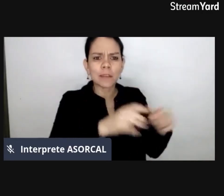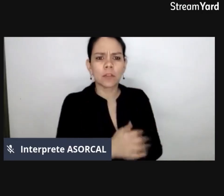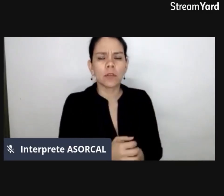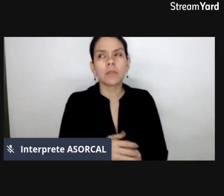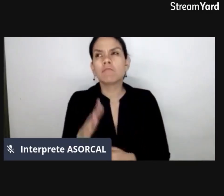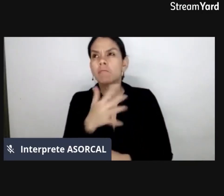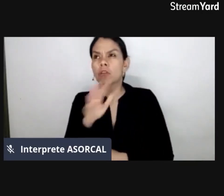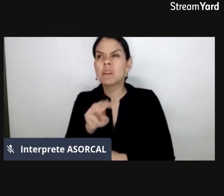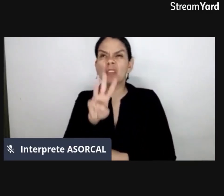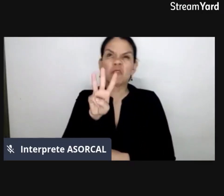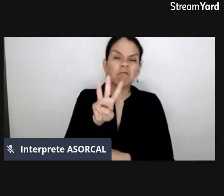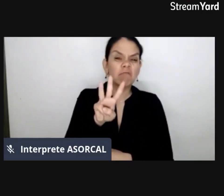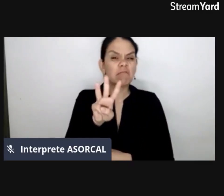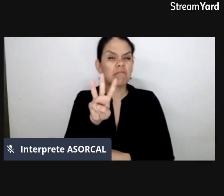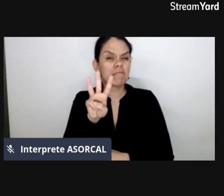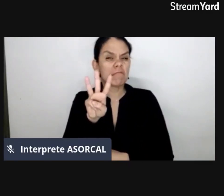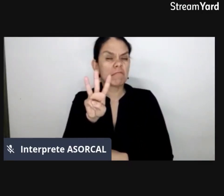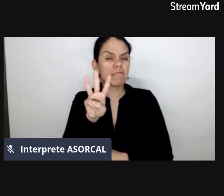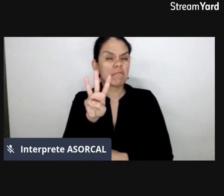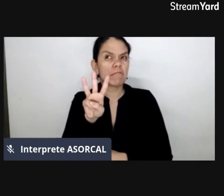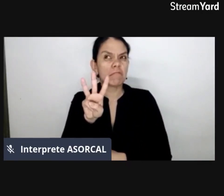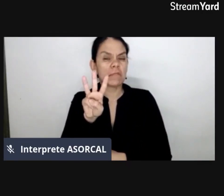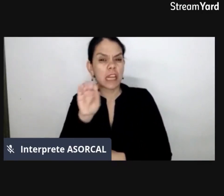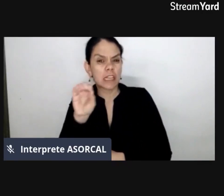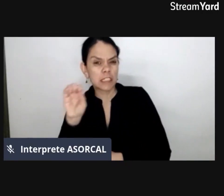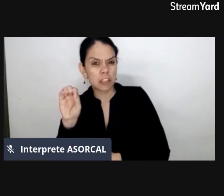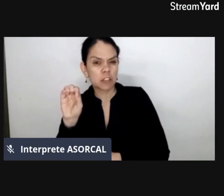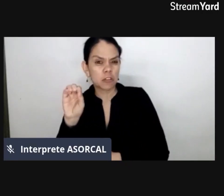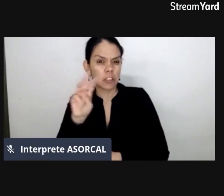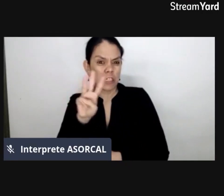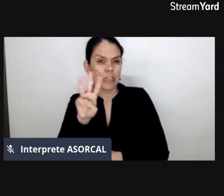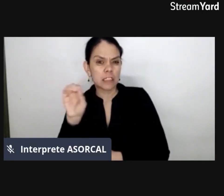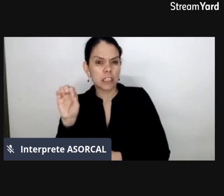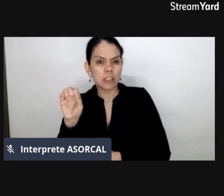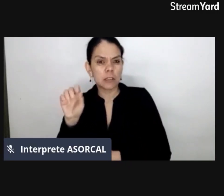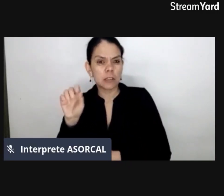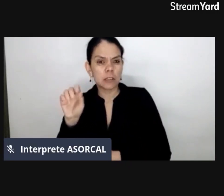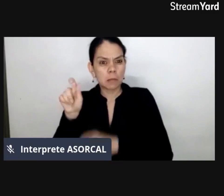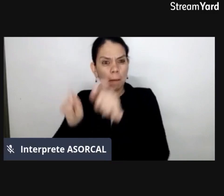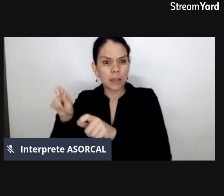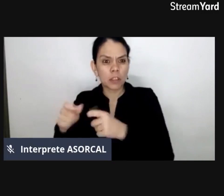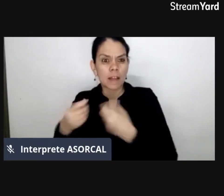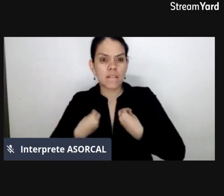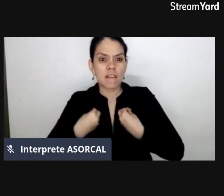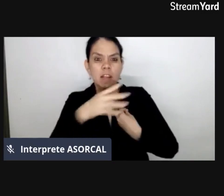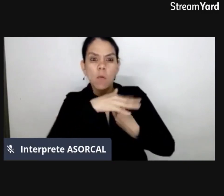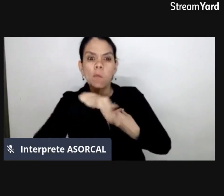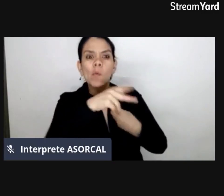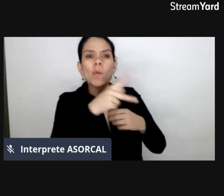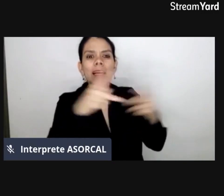de 300 habitantes por kilómetro cuadrado. Esto le da una